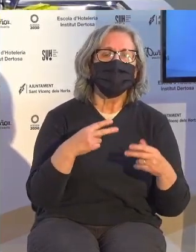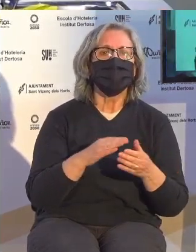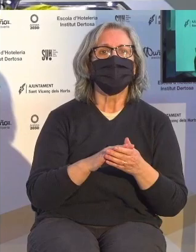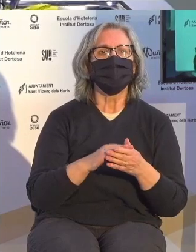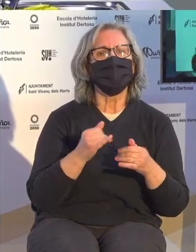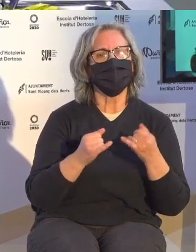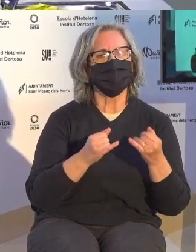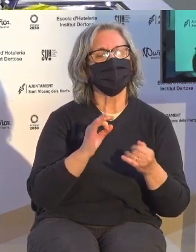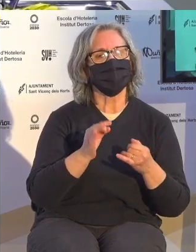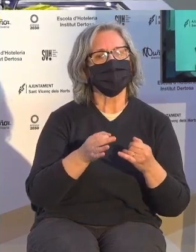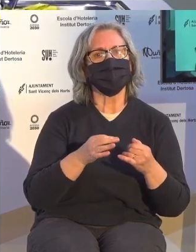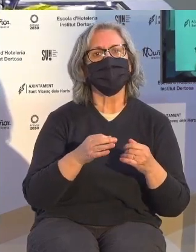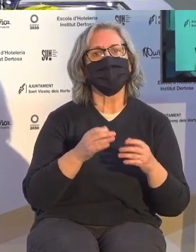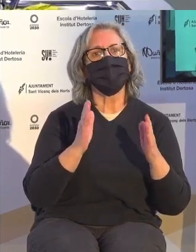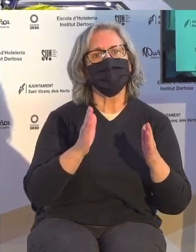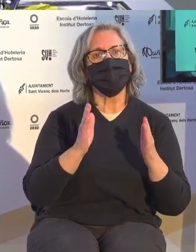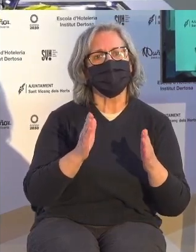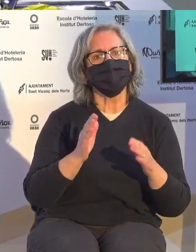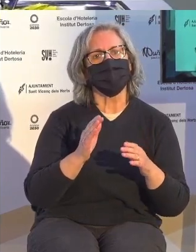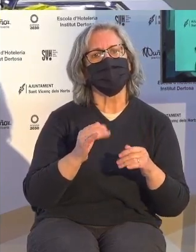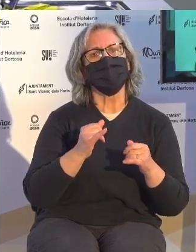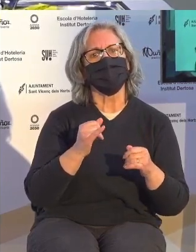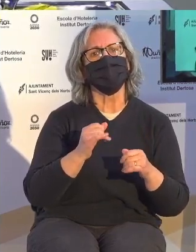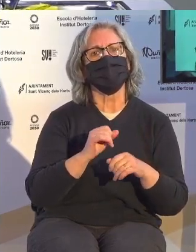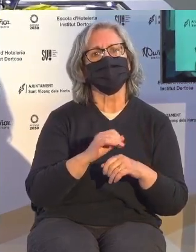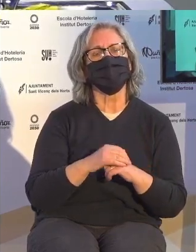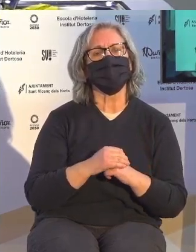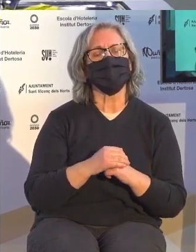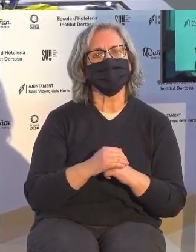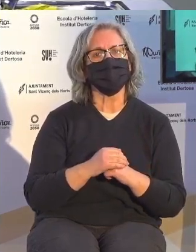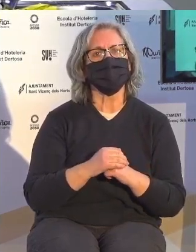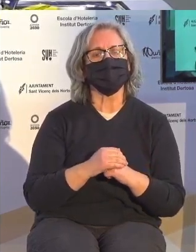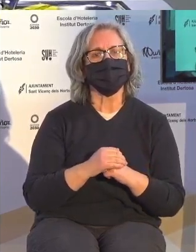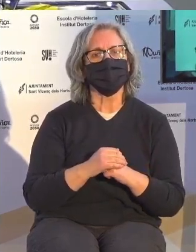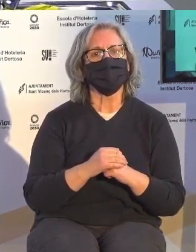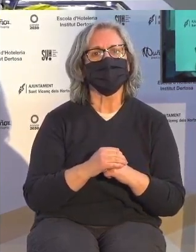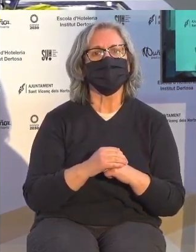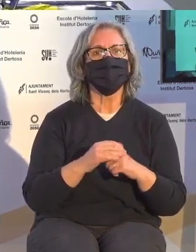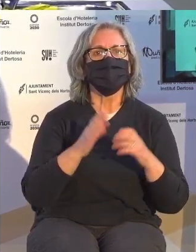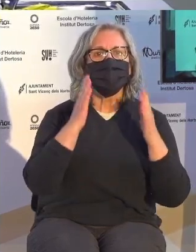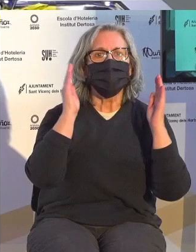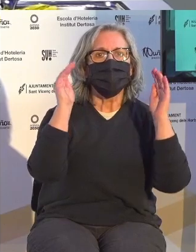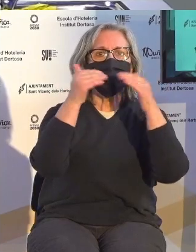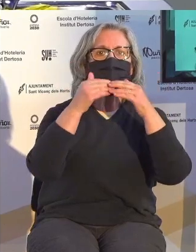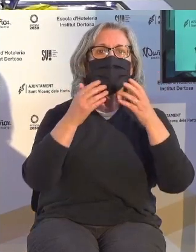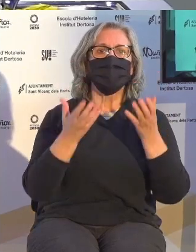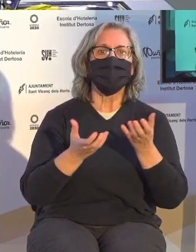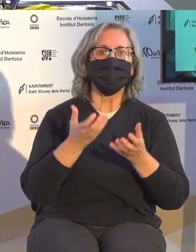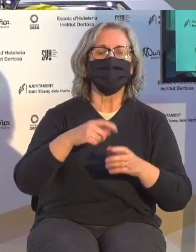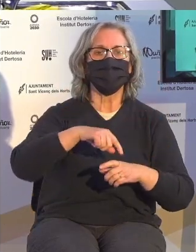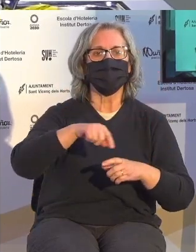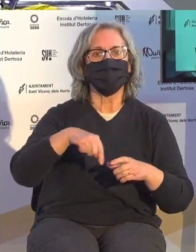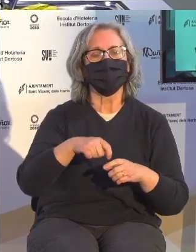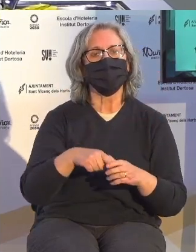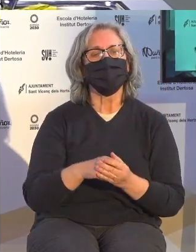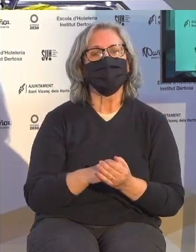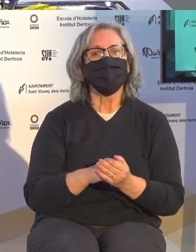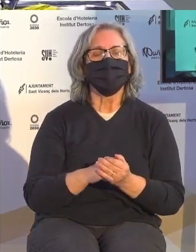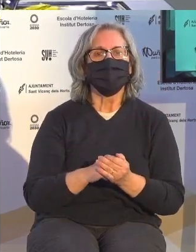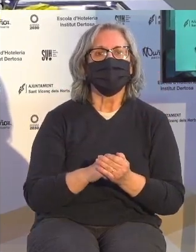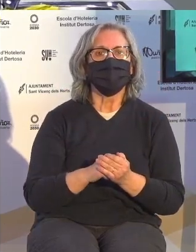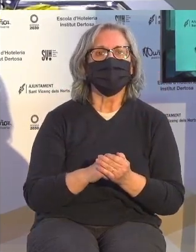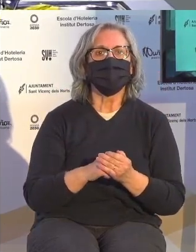complicado en la profesión porque yo creo que los chefs lo principal del surf es la